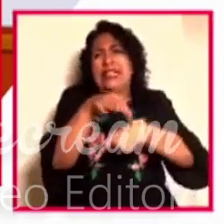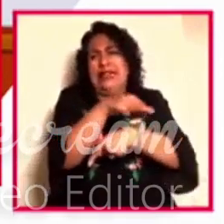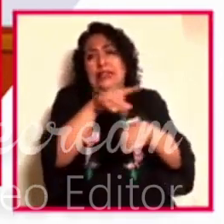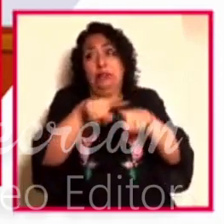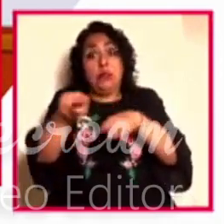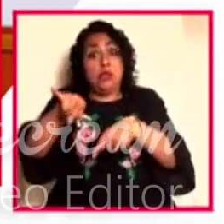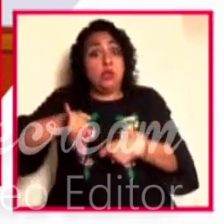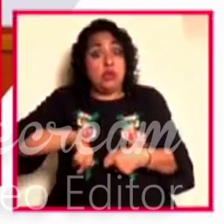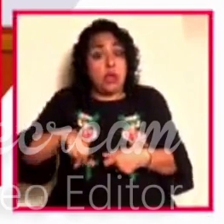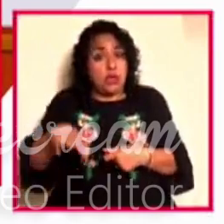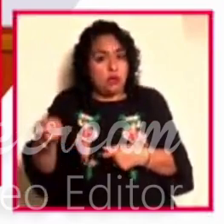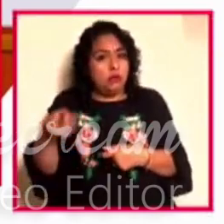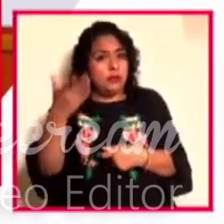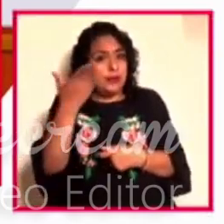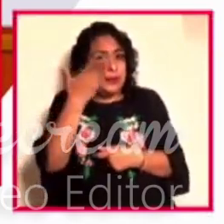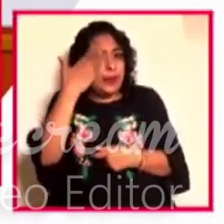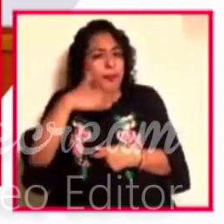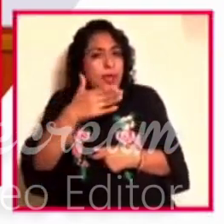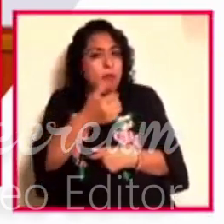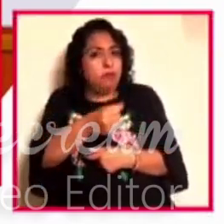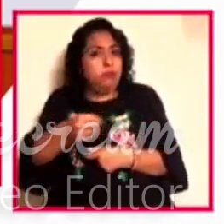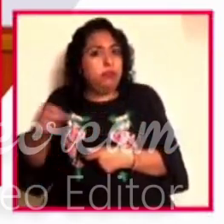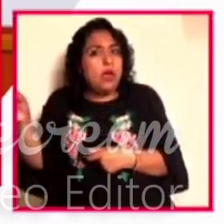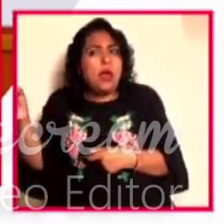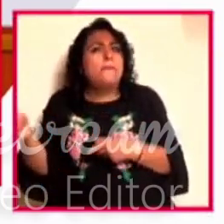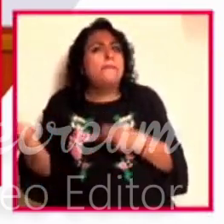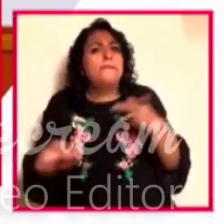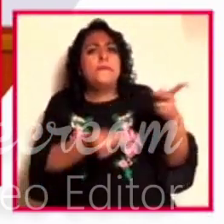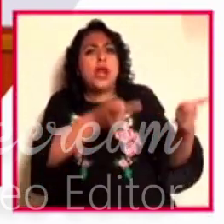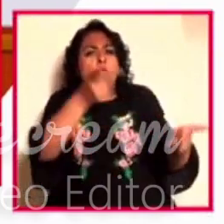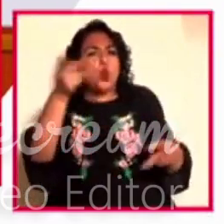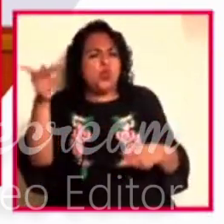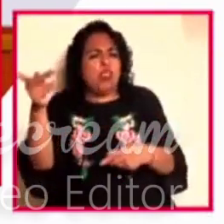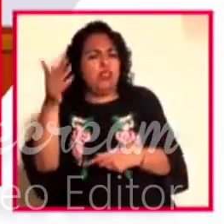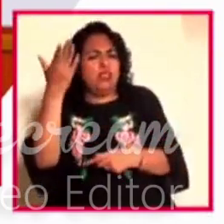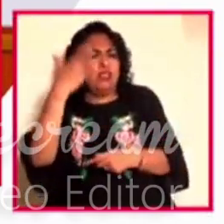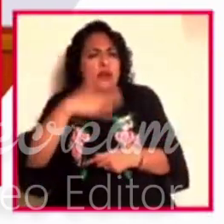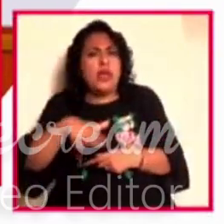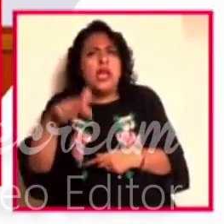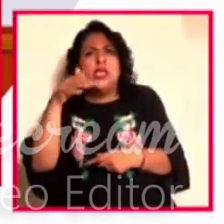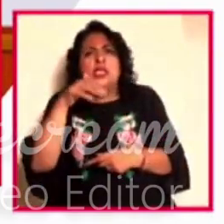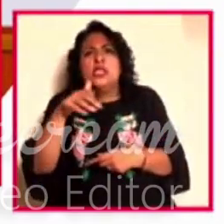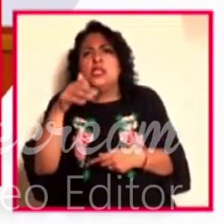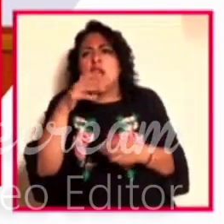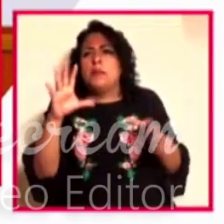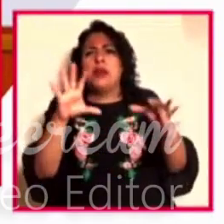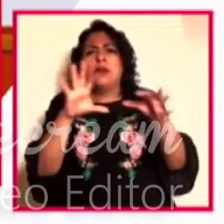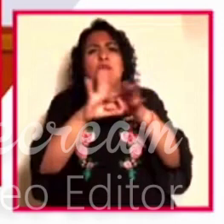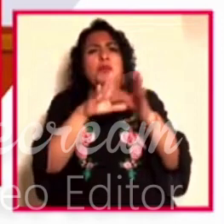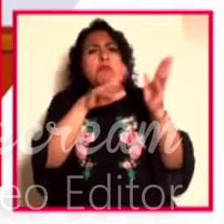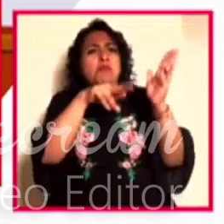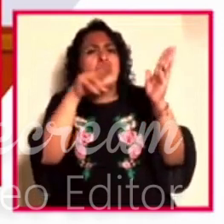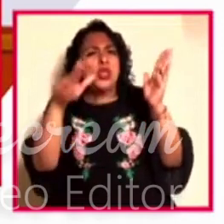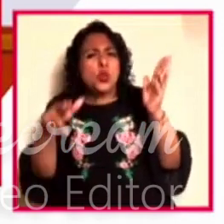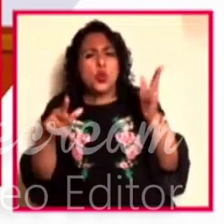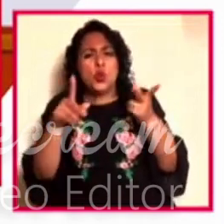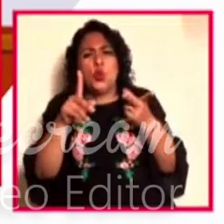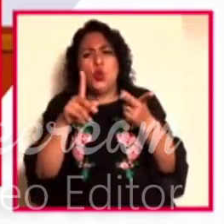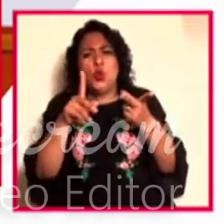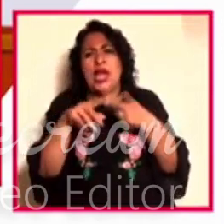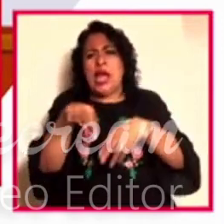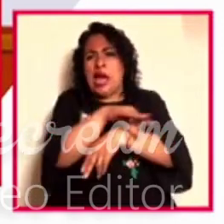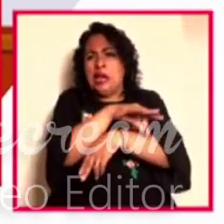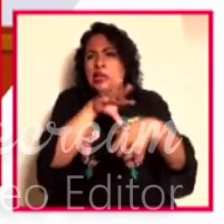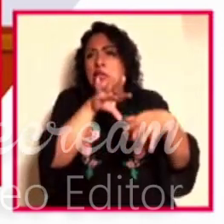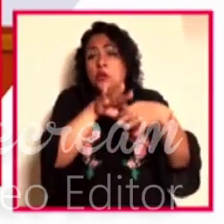poder preguntar. Él siempre estuvo muy vinculado con la pintura y la arquitectura. Le interesaba